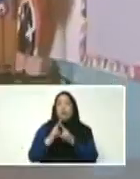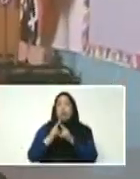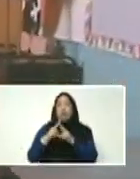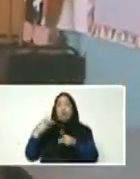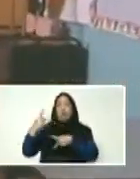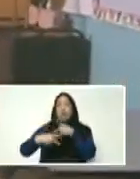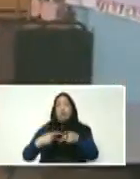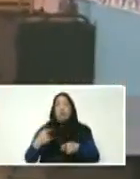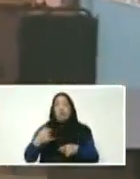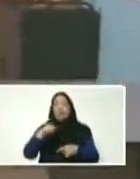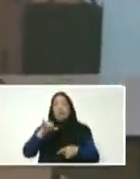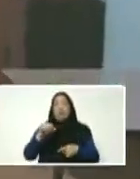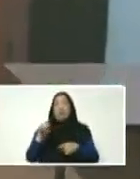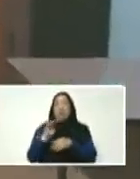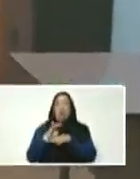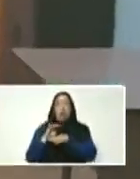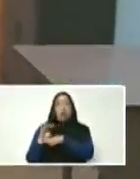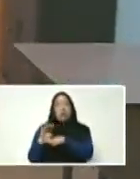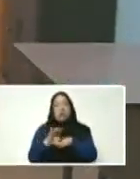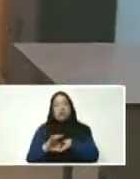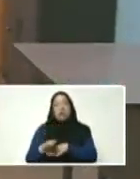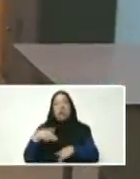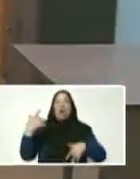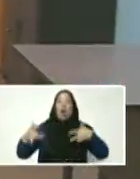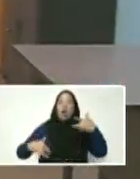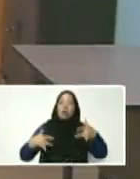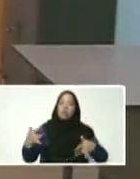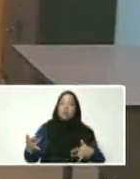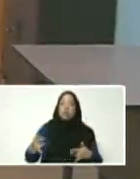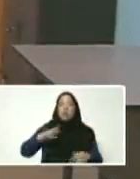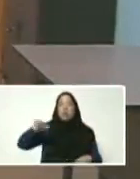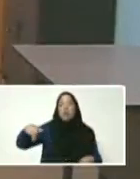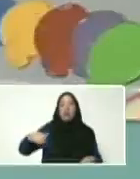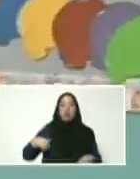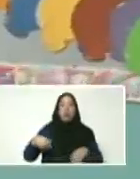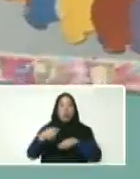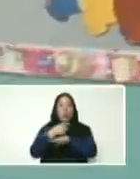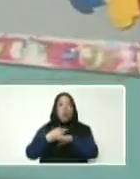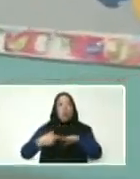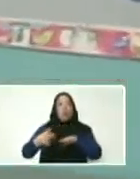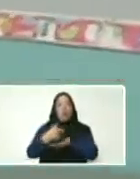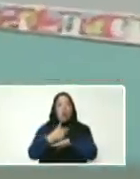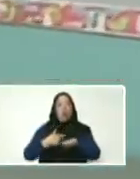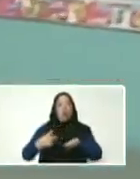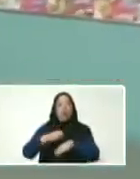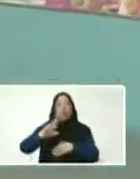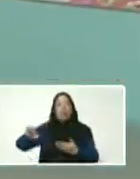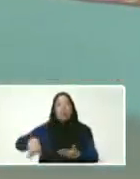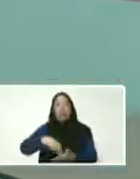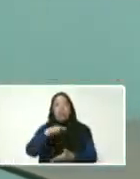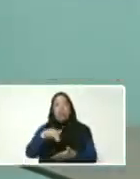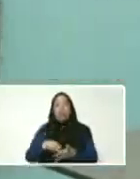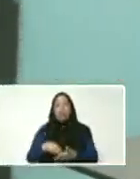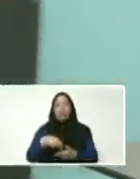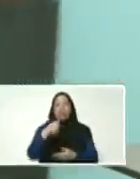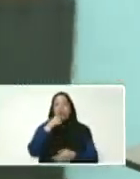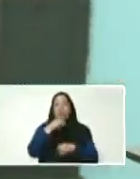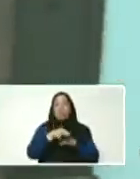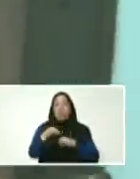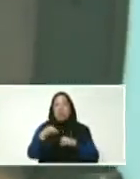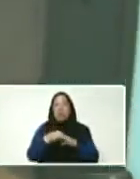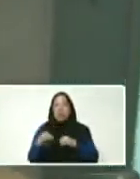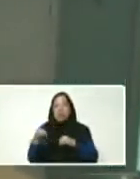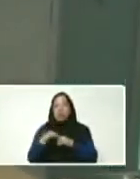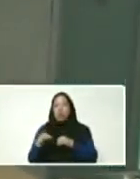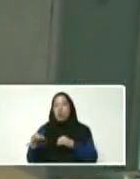método acertado para cohesionar la acción de nuestro gobierno en todos sus niveles territoriales, nacional, estatal, municipal y